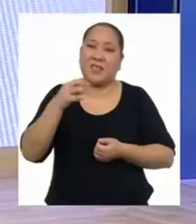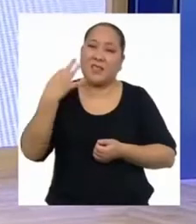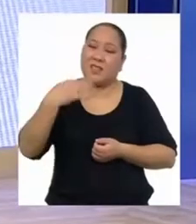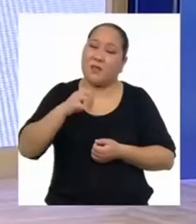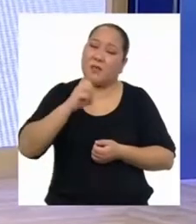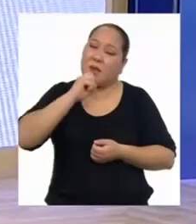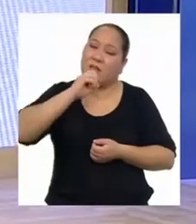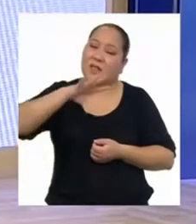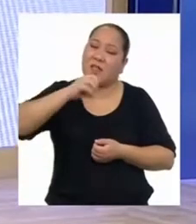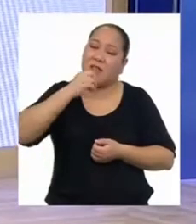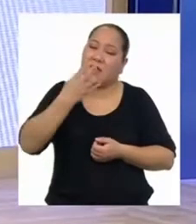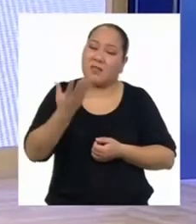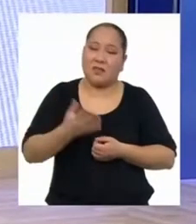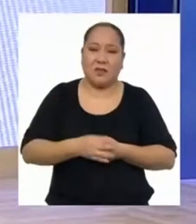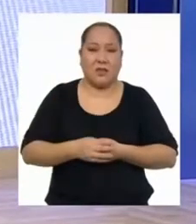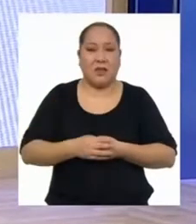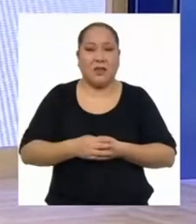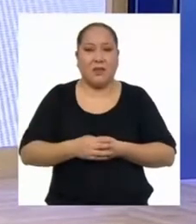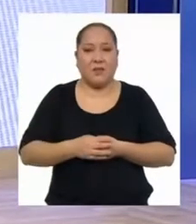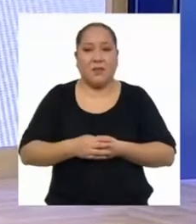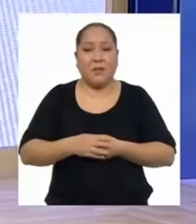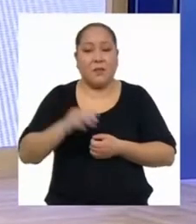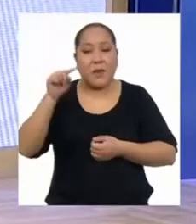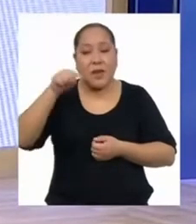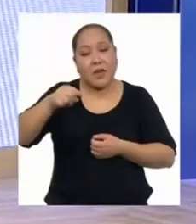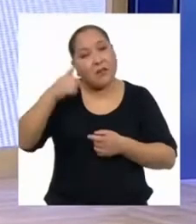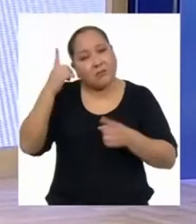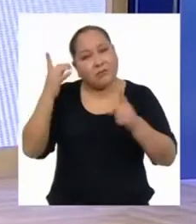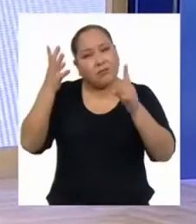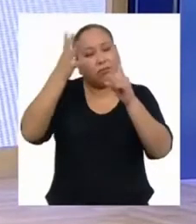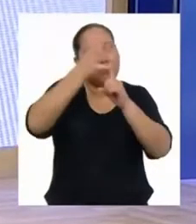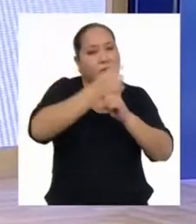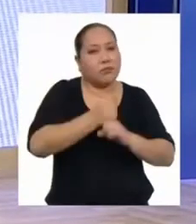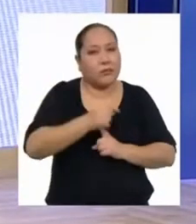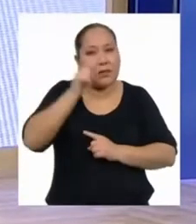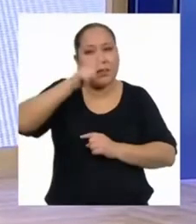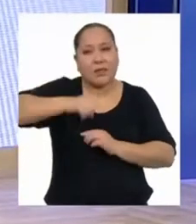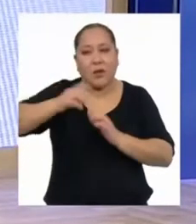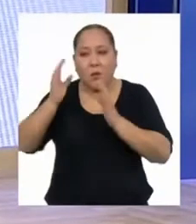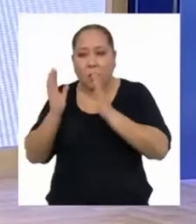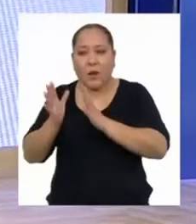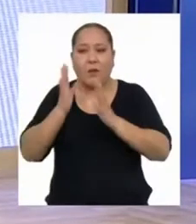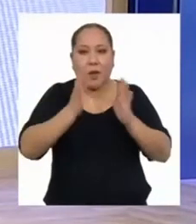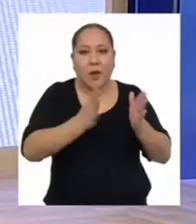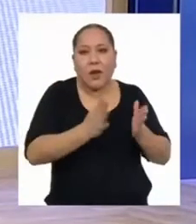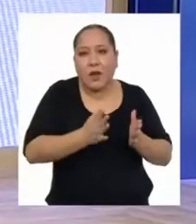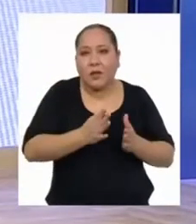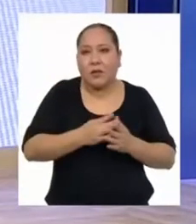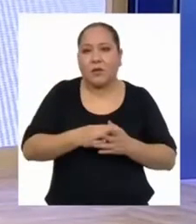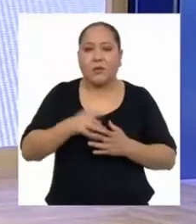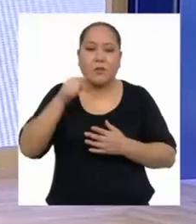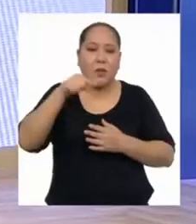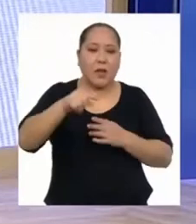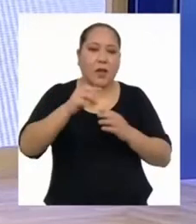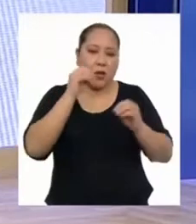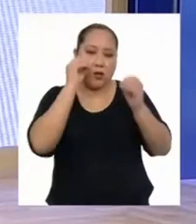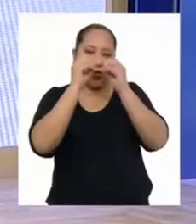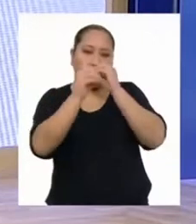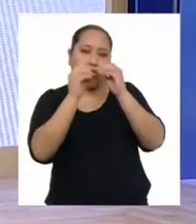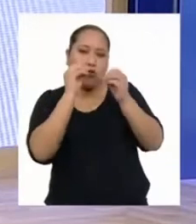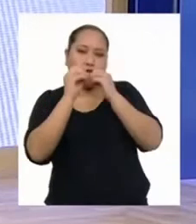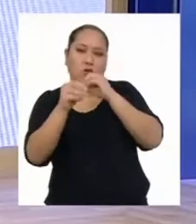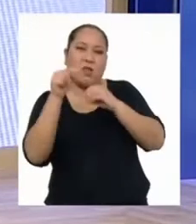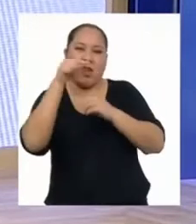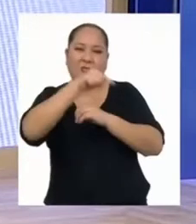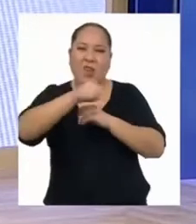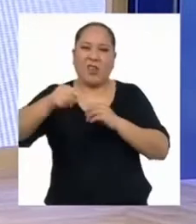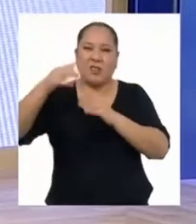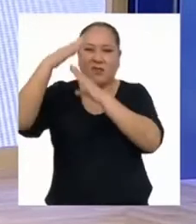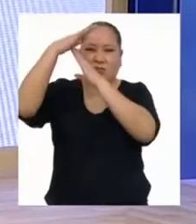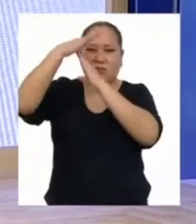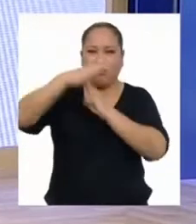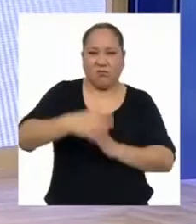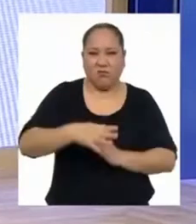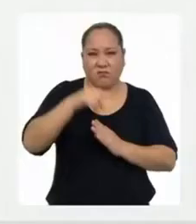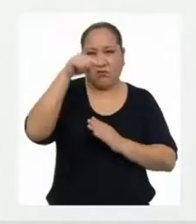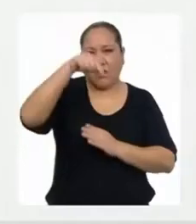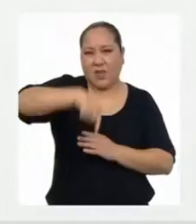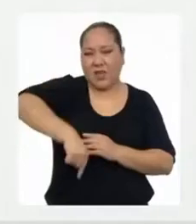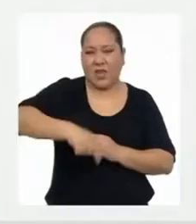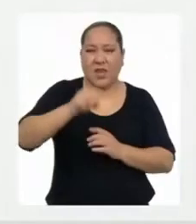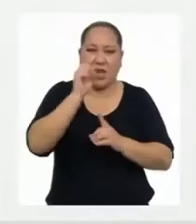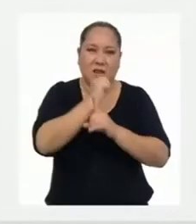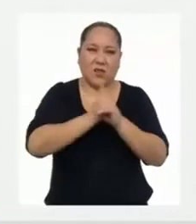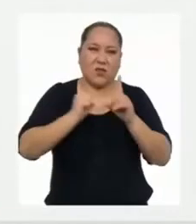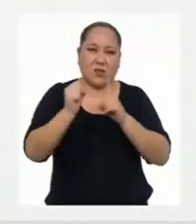considerando. Y para que eso suceda, debemos prepararnos para hacer frente a los tratos discriminatorios que ocurren en nuestra